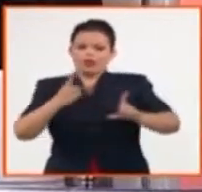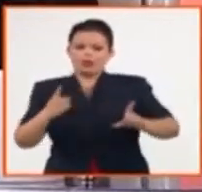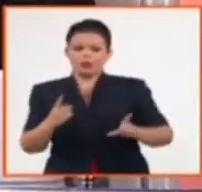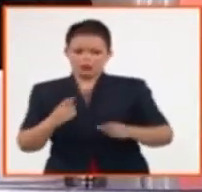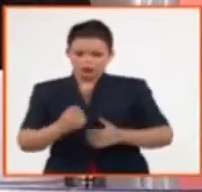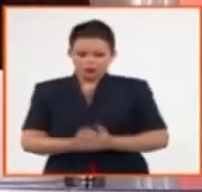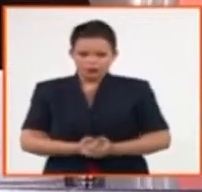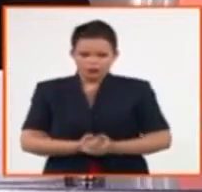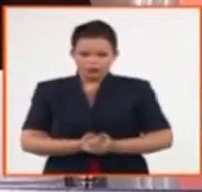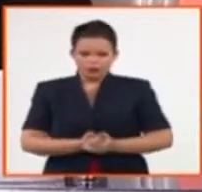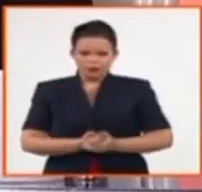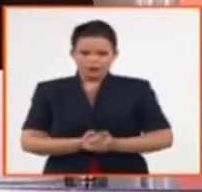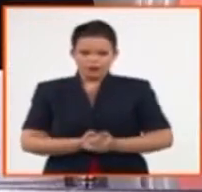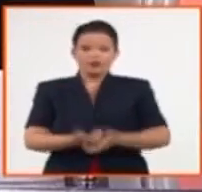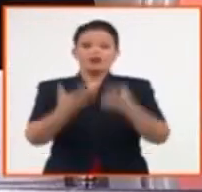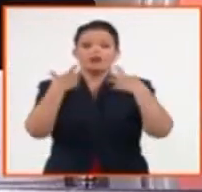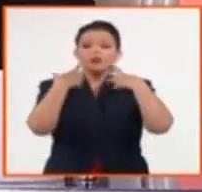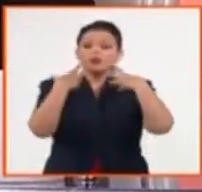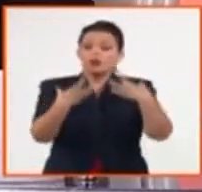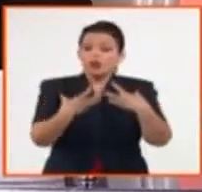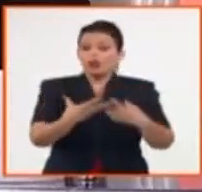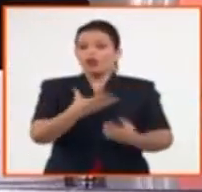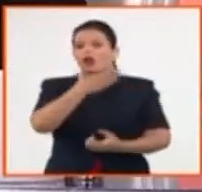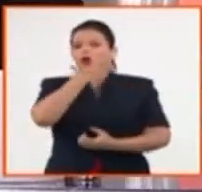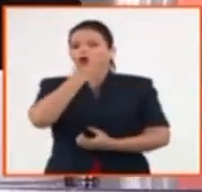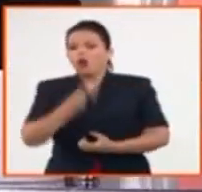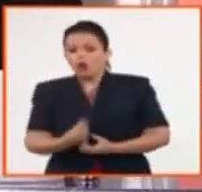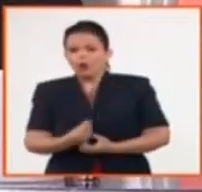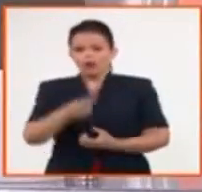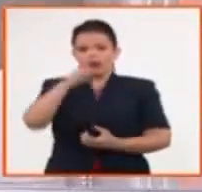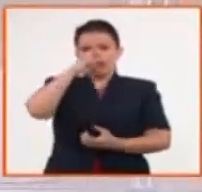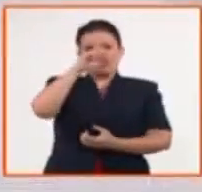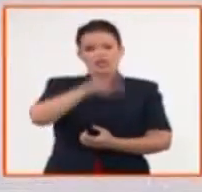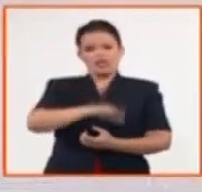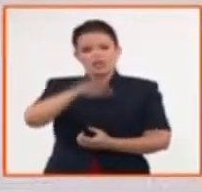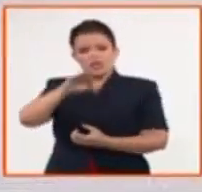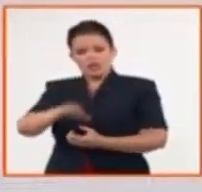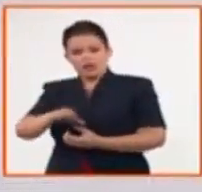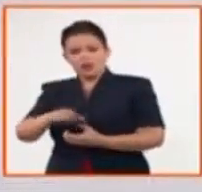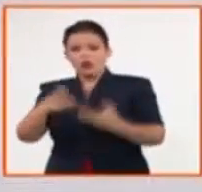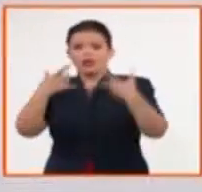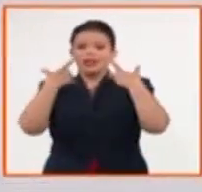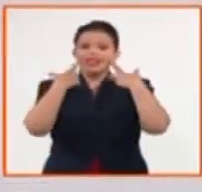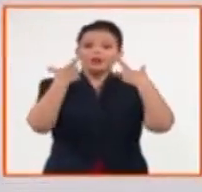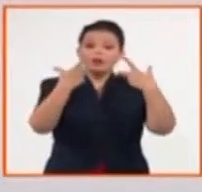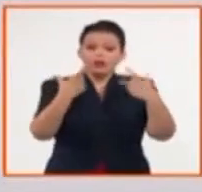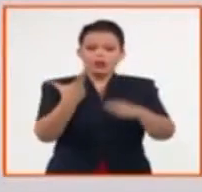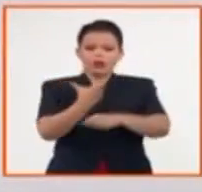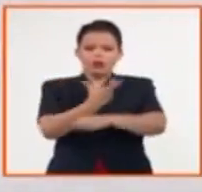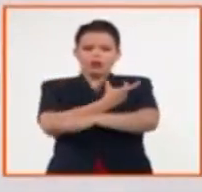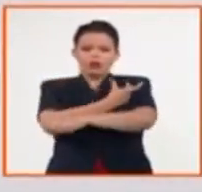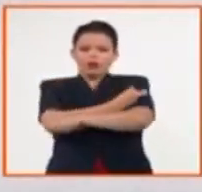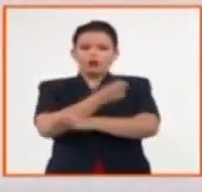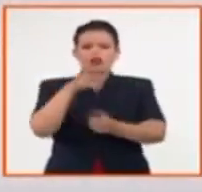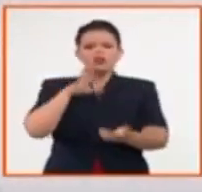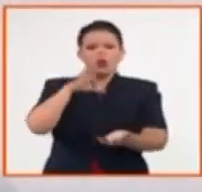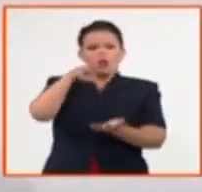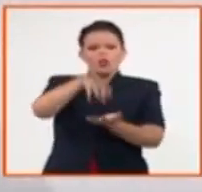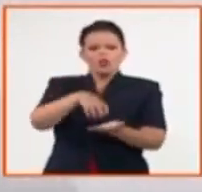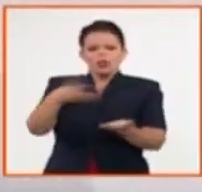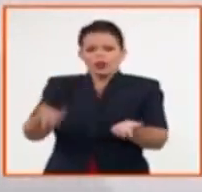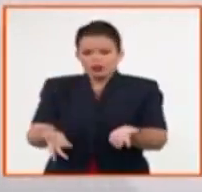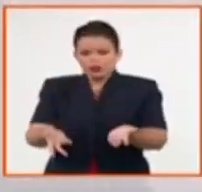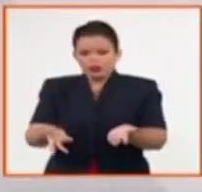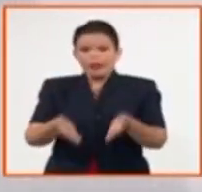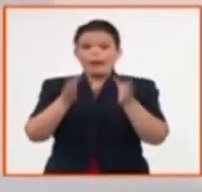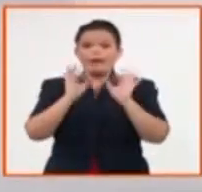todos nuestros niños, adolescentes y jóvenes se vacunan en su municipio de residencia. Aclaramos esto porque tenemos muchos estudiantes que son matrículas de centros